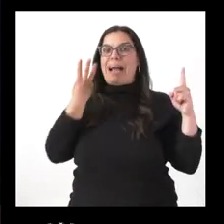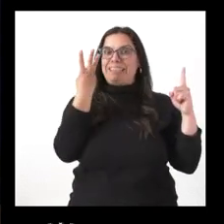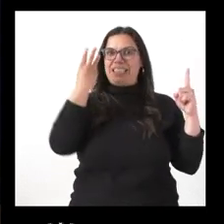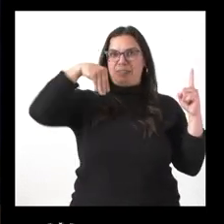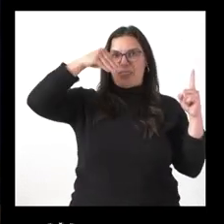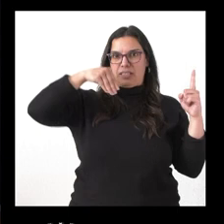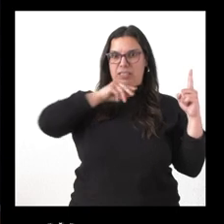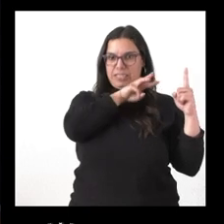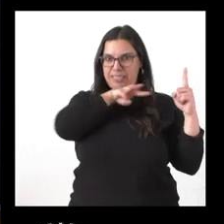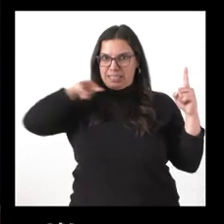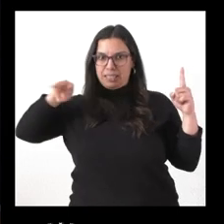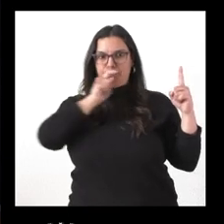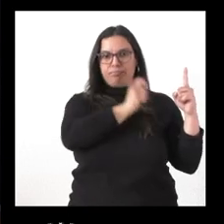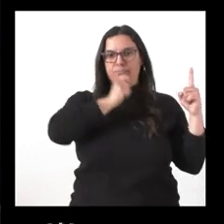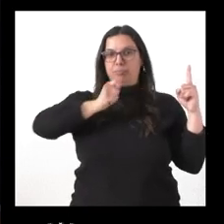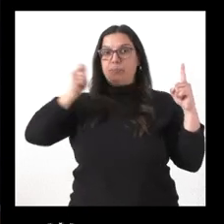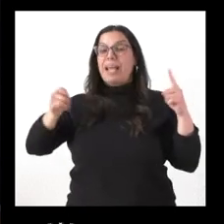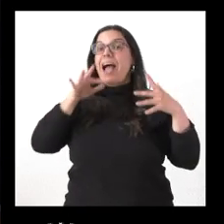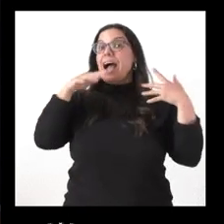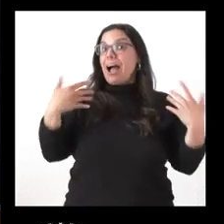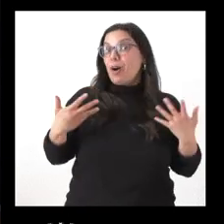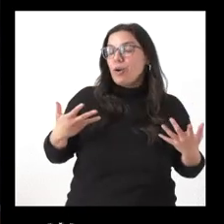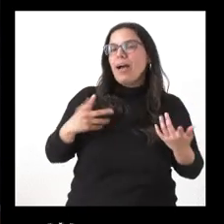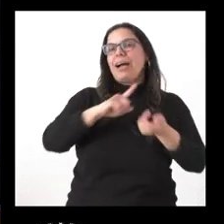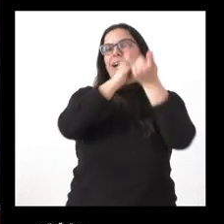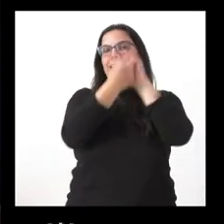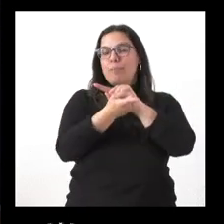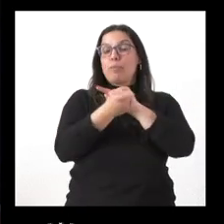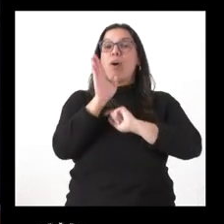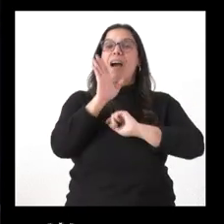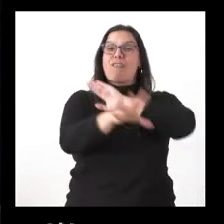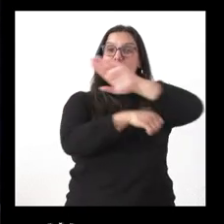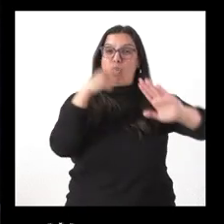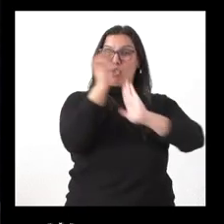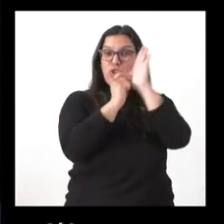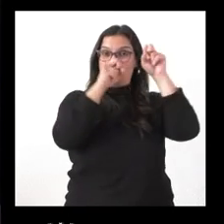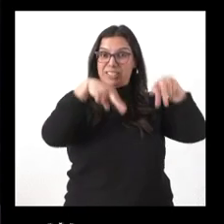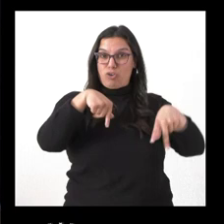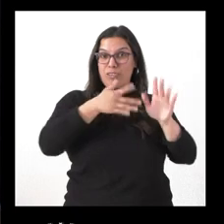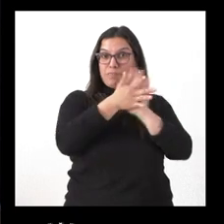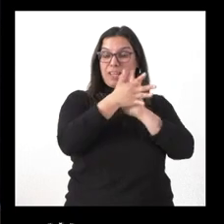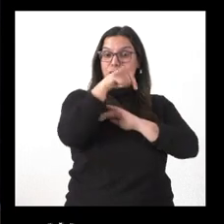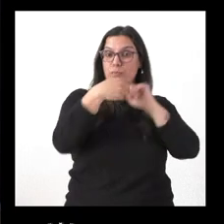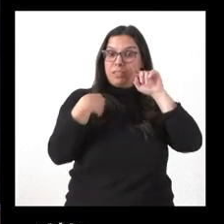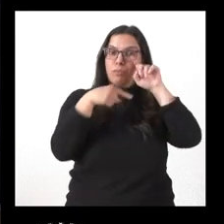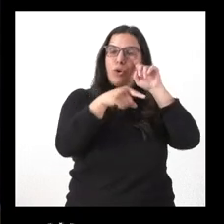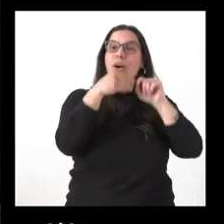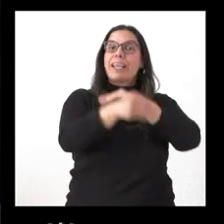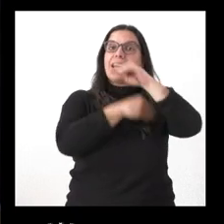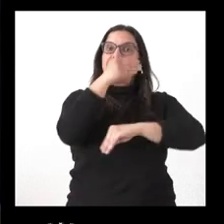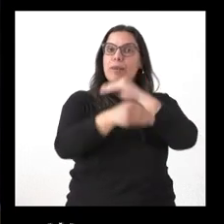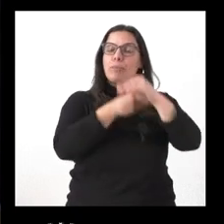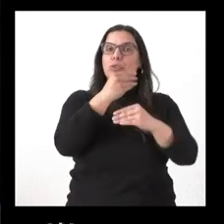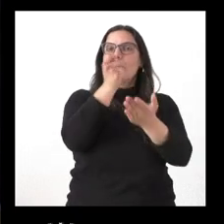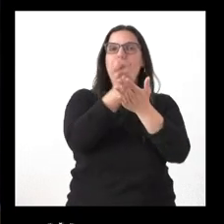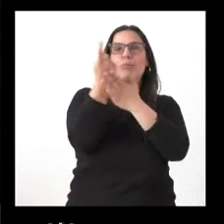fondo con Los fondos incondicionados a los que me he referido en esta rueda de prensa es que los vamos a pagar por